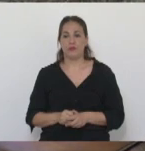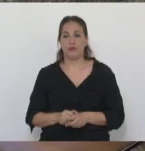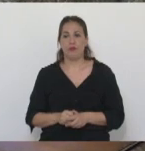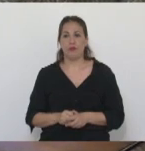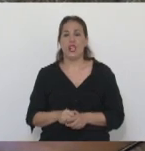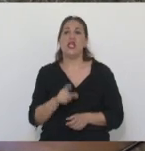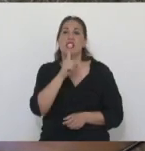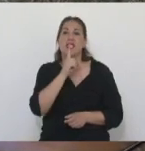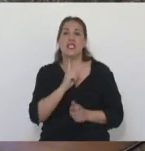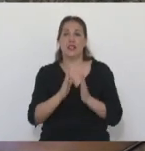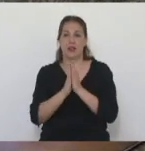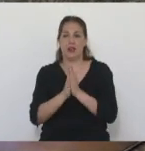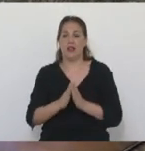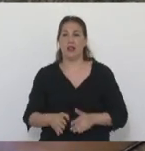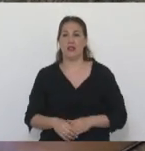silencio, por favor.